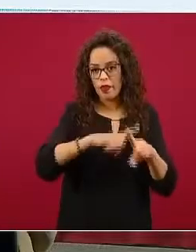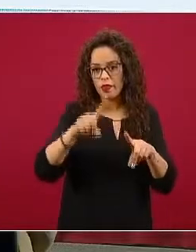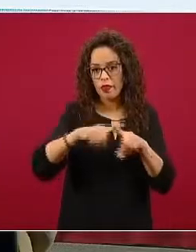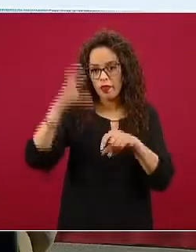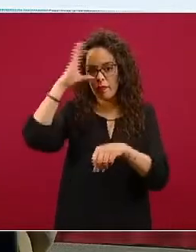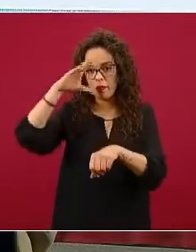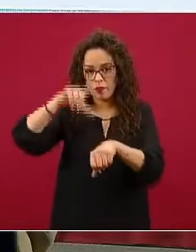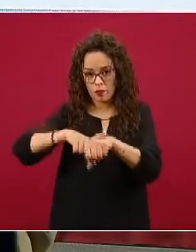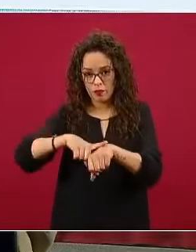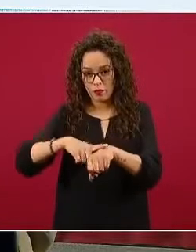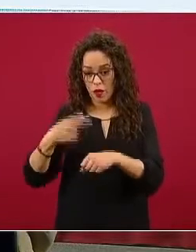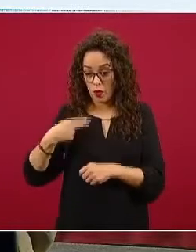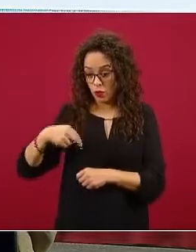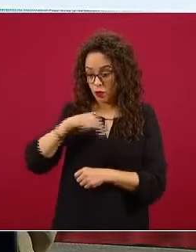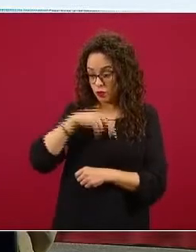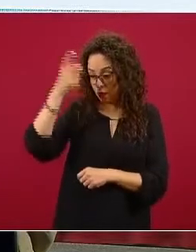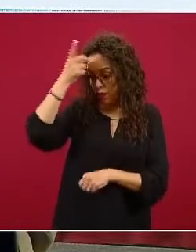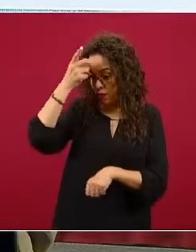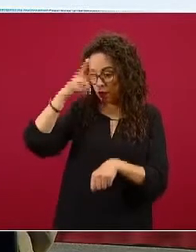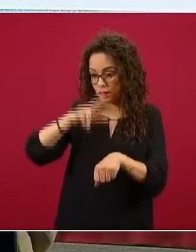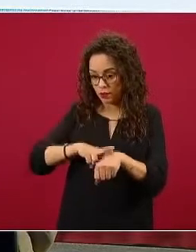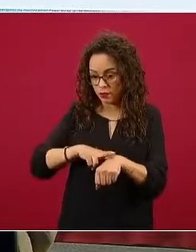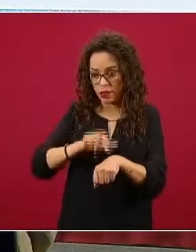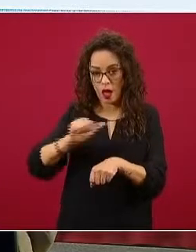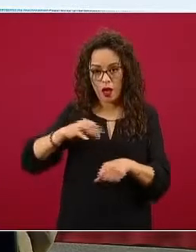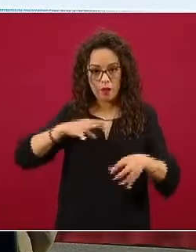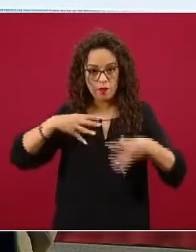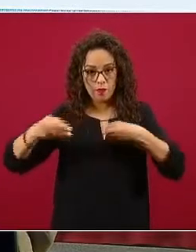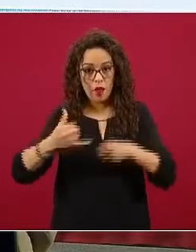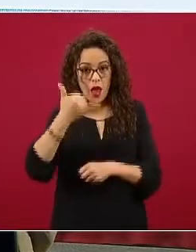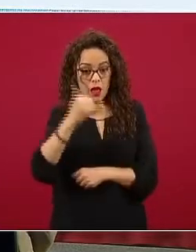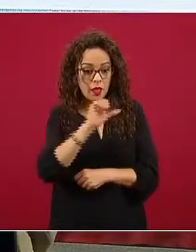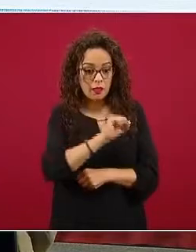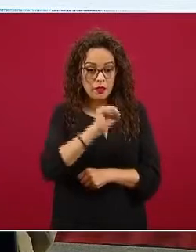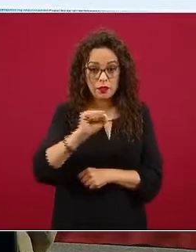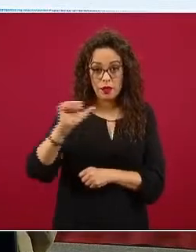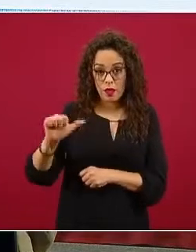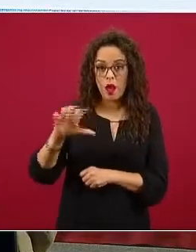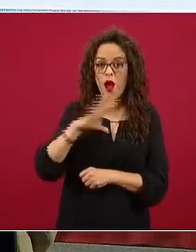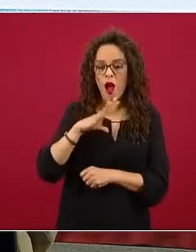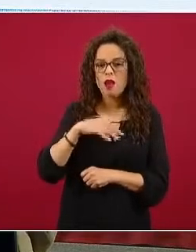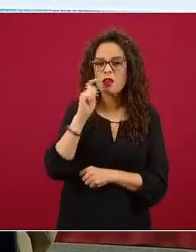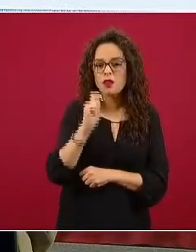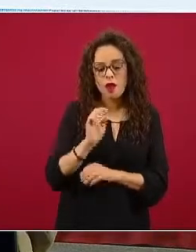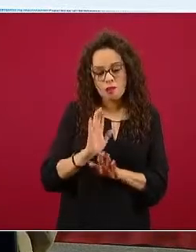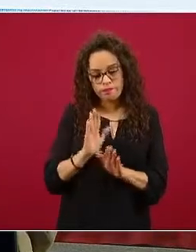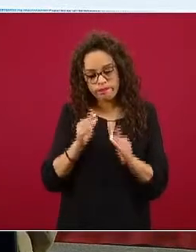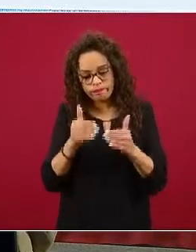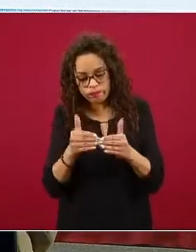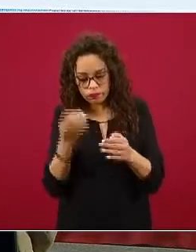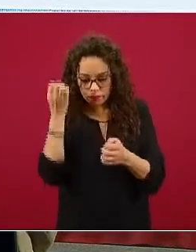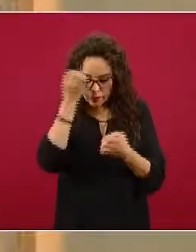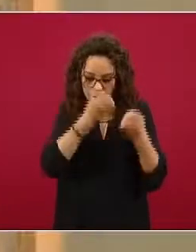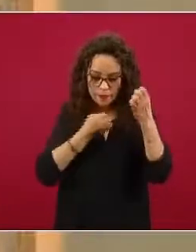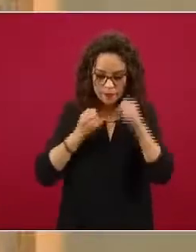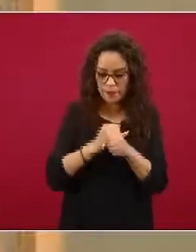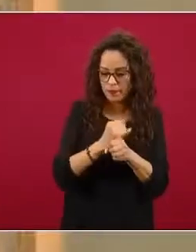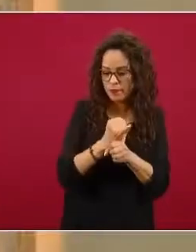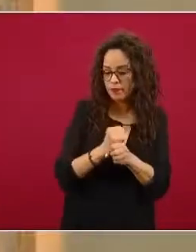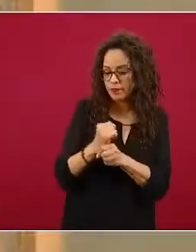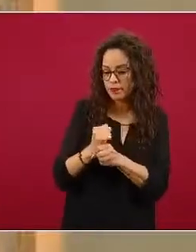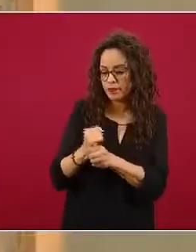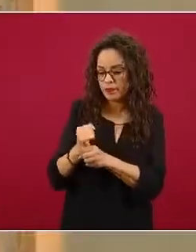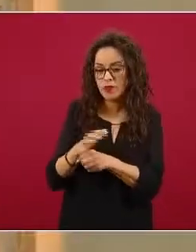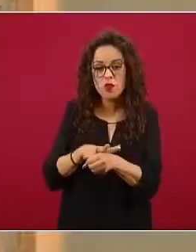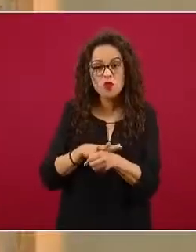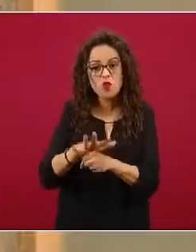de Epidemiología y para toda la Secretaría de Salud se realizan análisis focalizados, y uno de los análisis focalizados que realizamos es